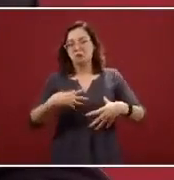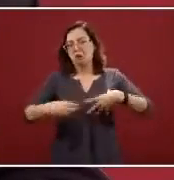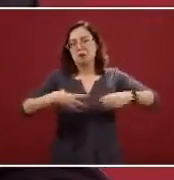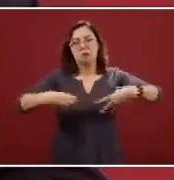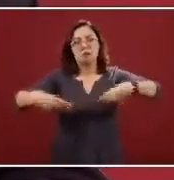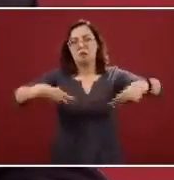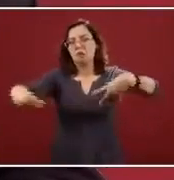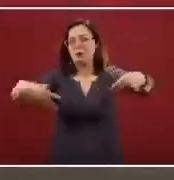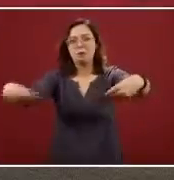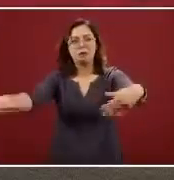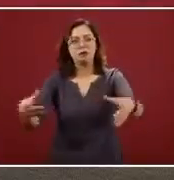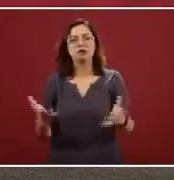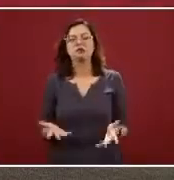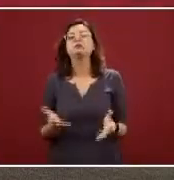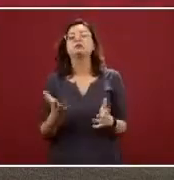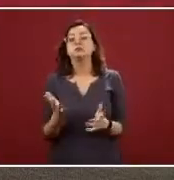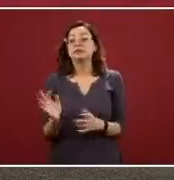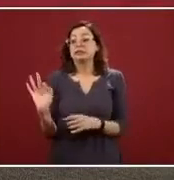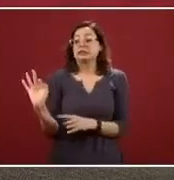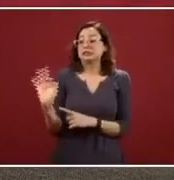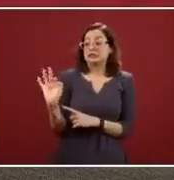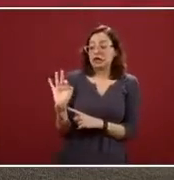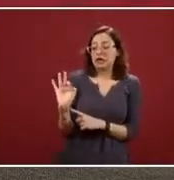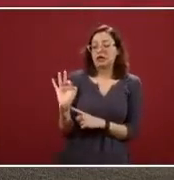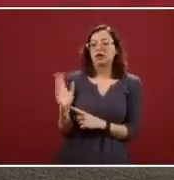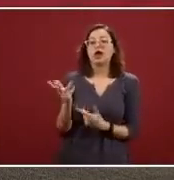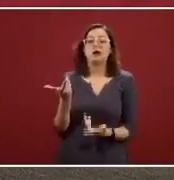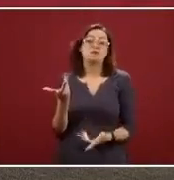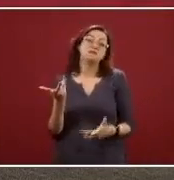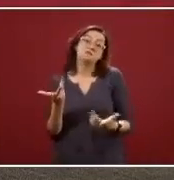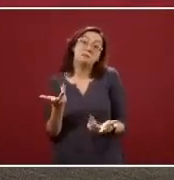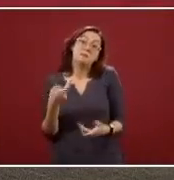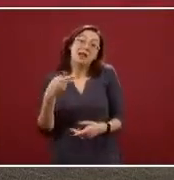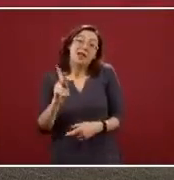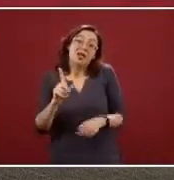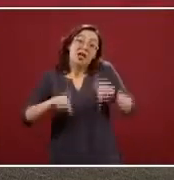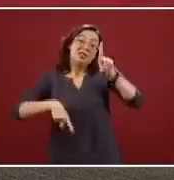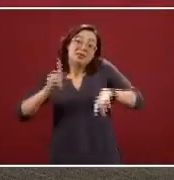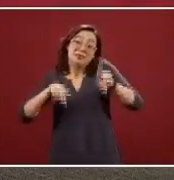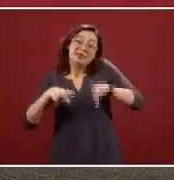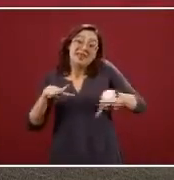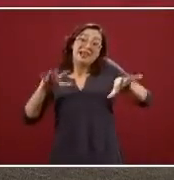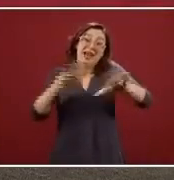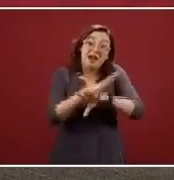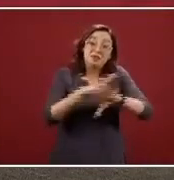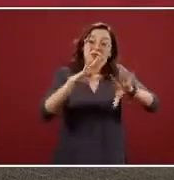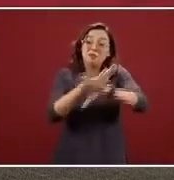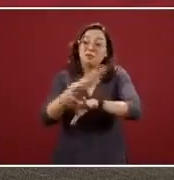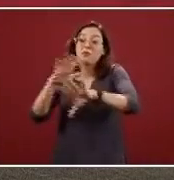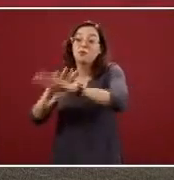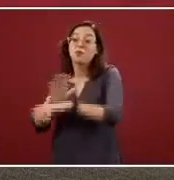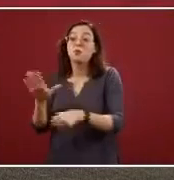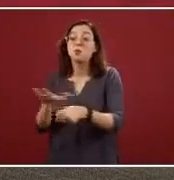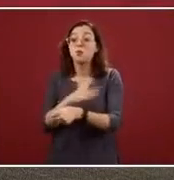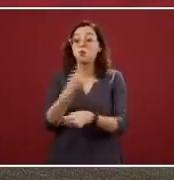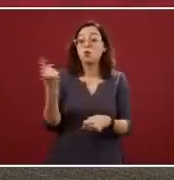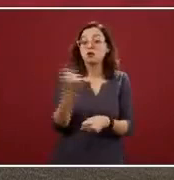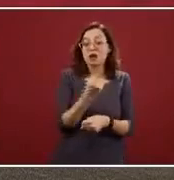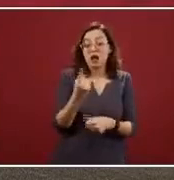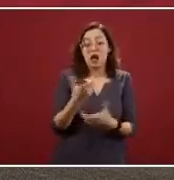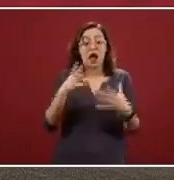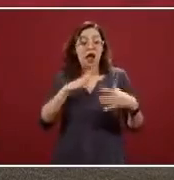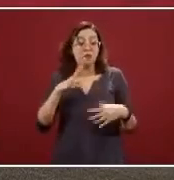también en muchos de estos modelos, y por eso a veces las cifras han estado variando en órdenes de magnitud, toman en cuenta casos